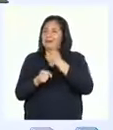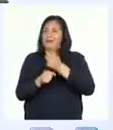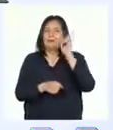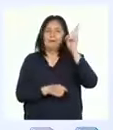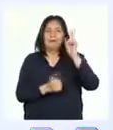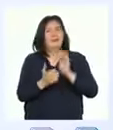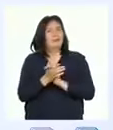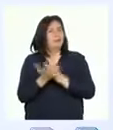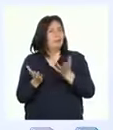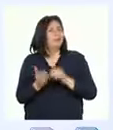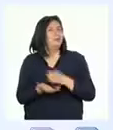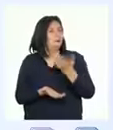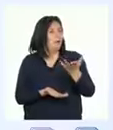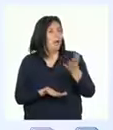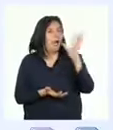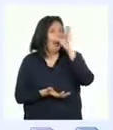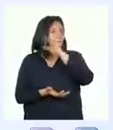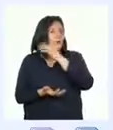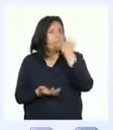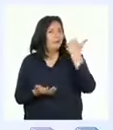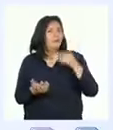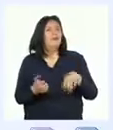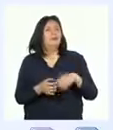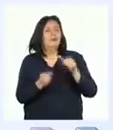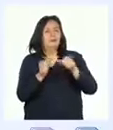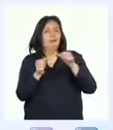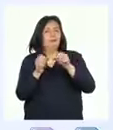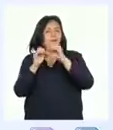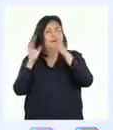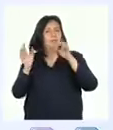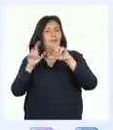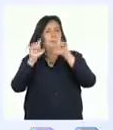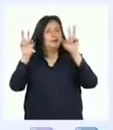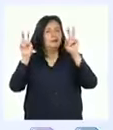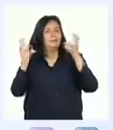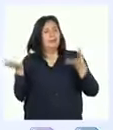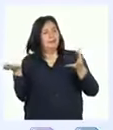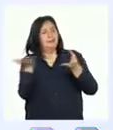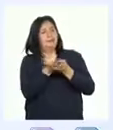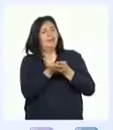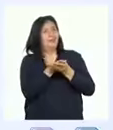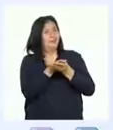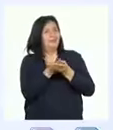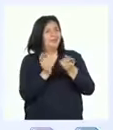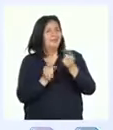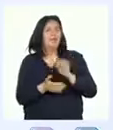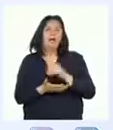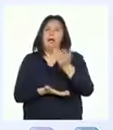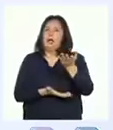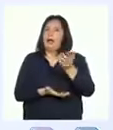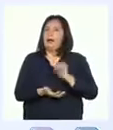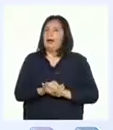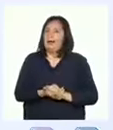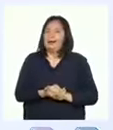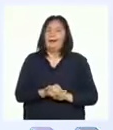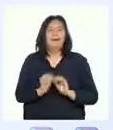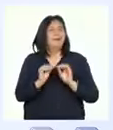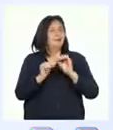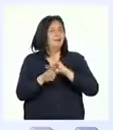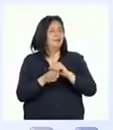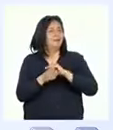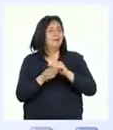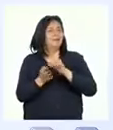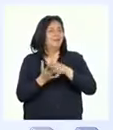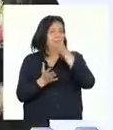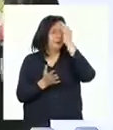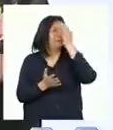profesores, compañeros y compañeras y no olviden colocar fecha y título para archivarlos en sus portafolios. Y sobre todo, pongan en práctica